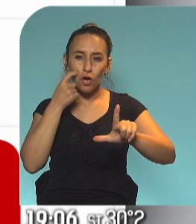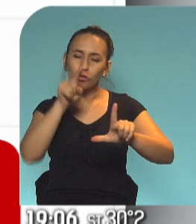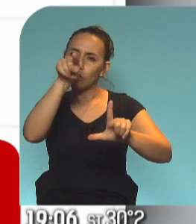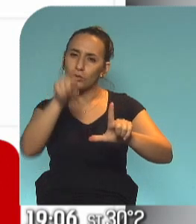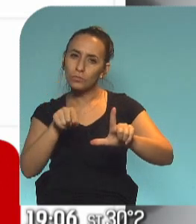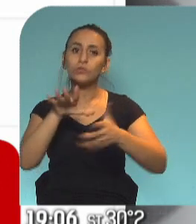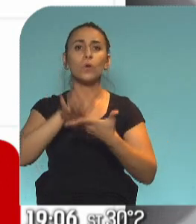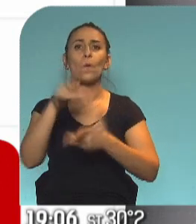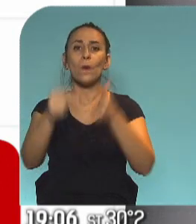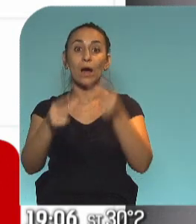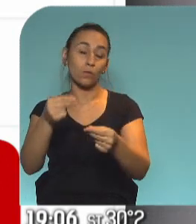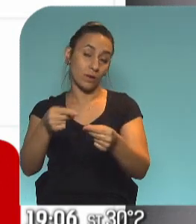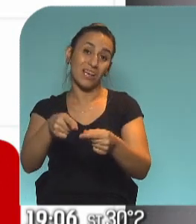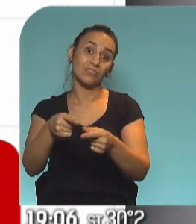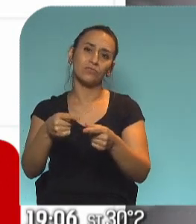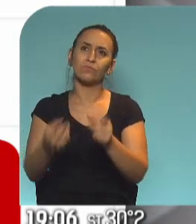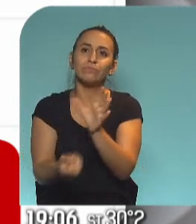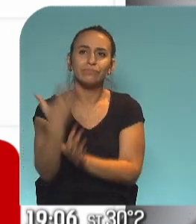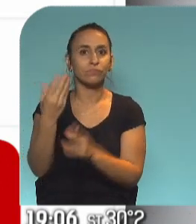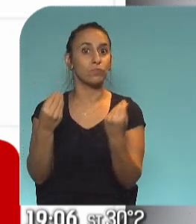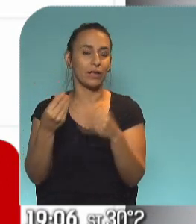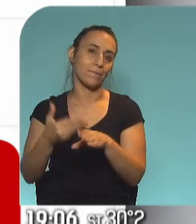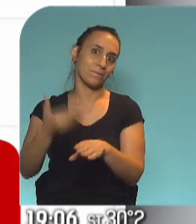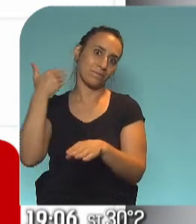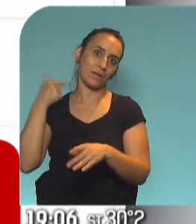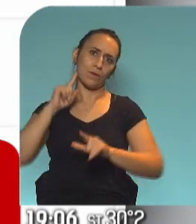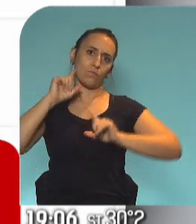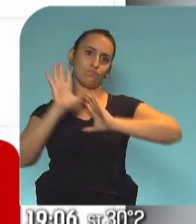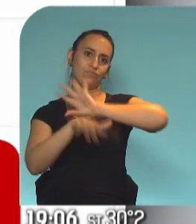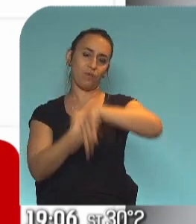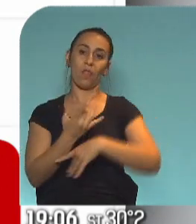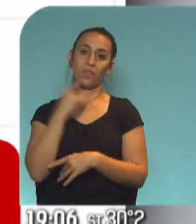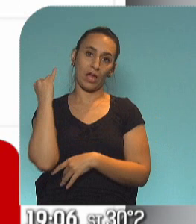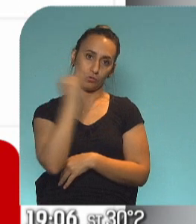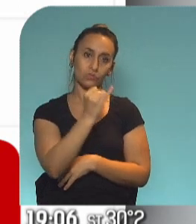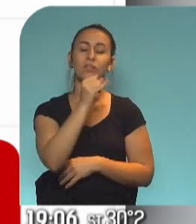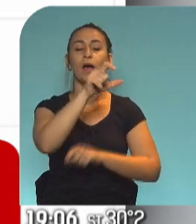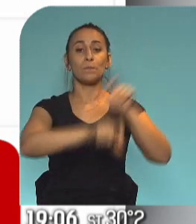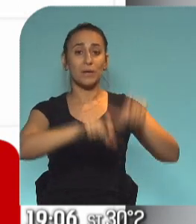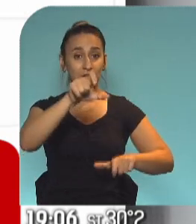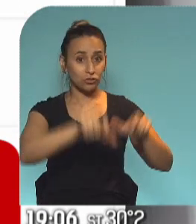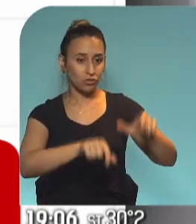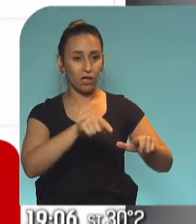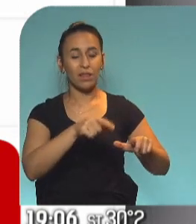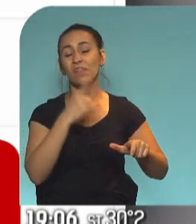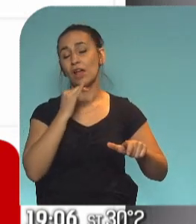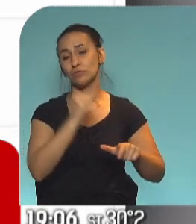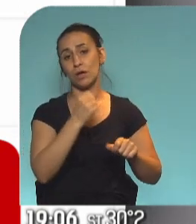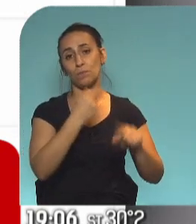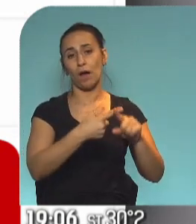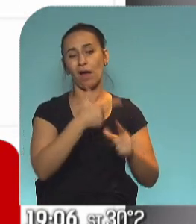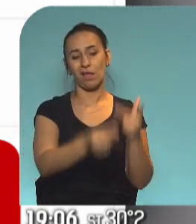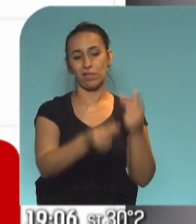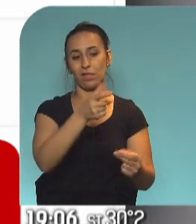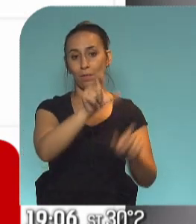Argentina después del escándalo que se desató por aquella denuncia con vacunaciones a personas que no estaban claramente en el listado